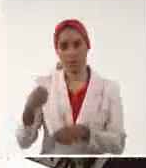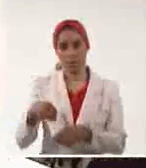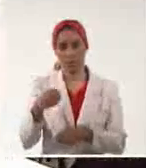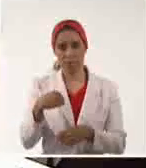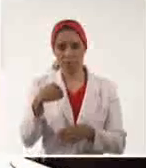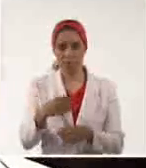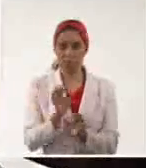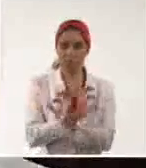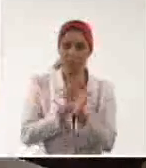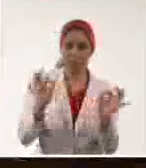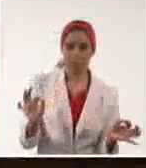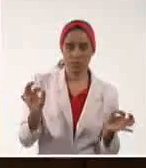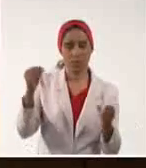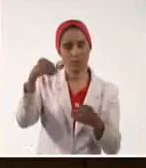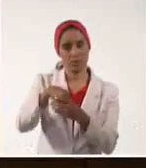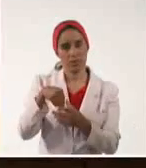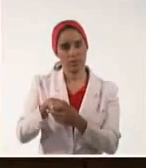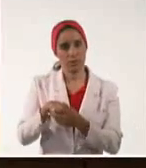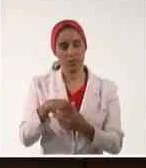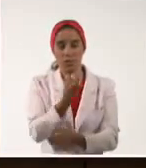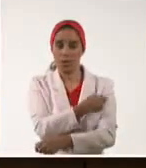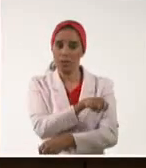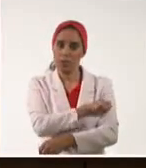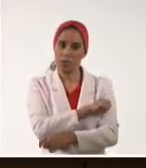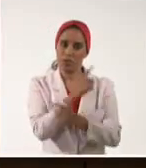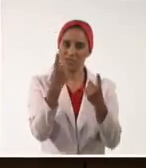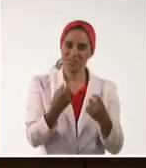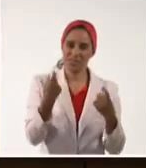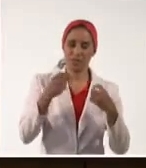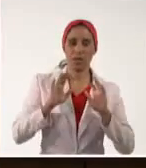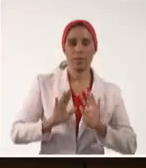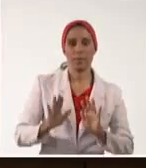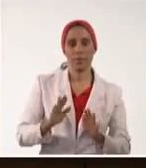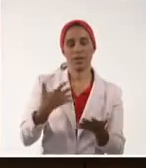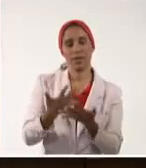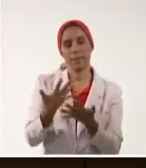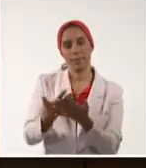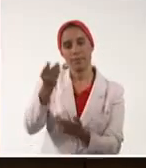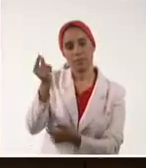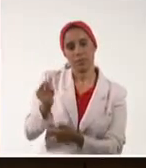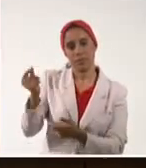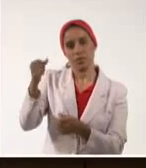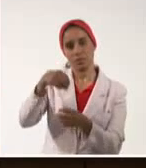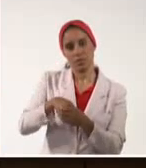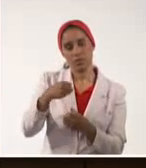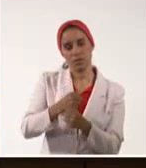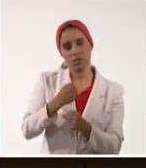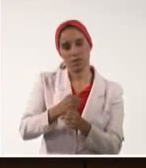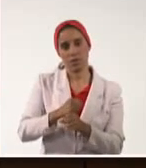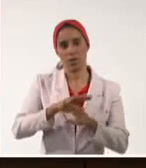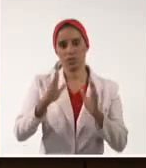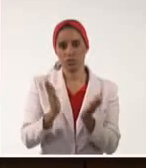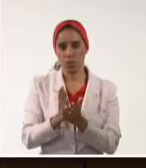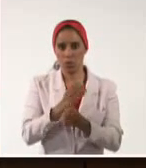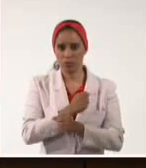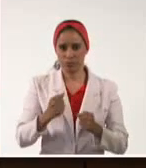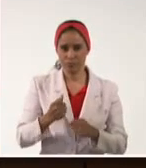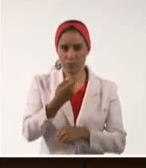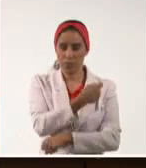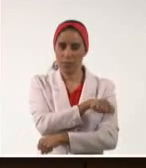que le han sido otorgadas. El pueblo espera que los empresarios cubanos apuesten con todo por su